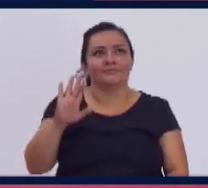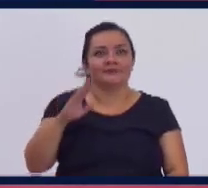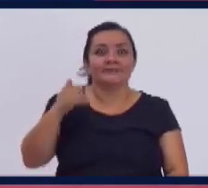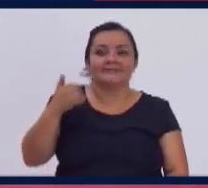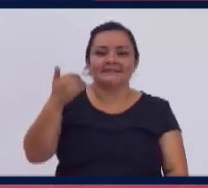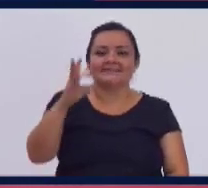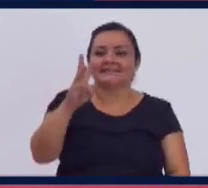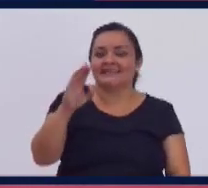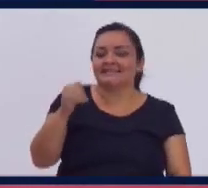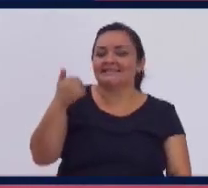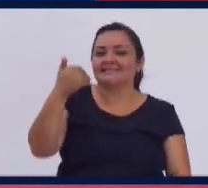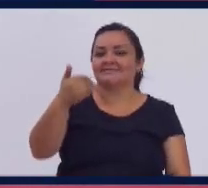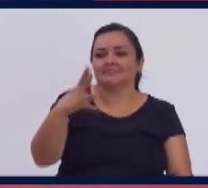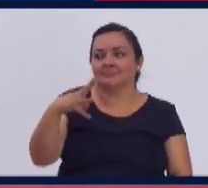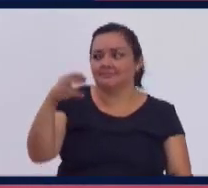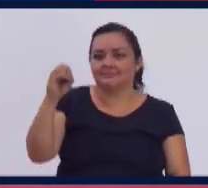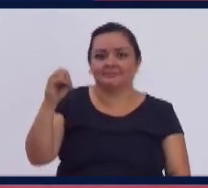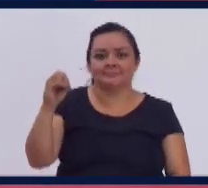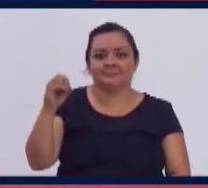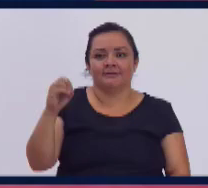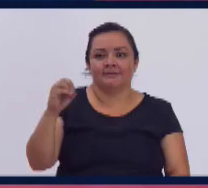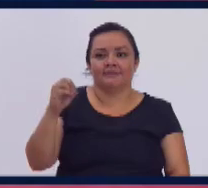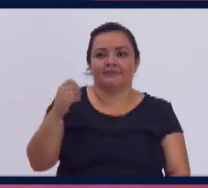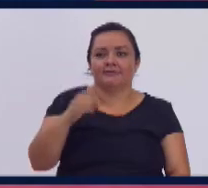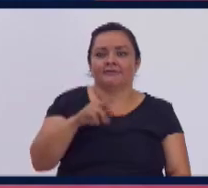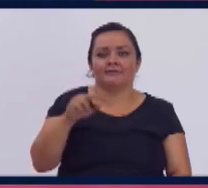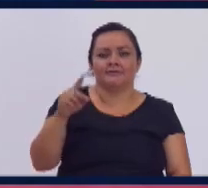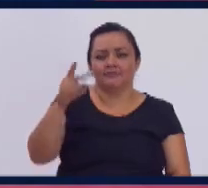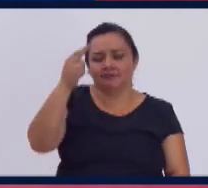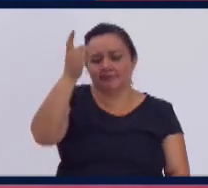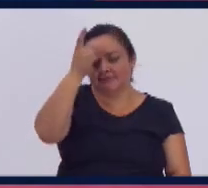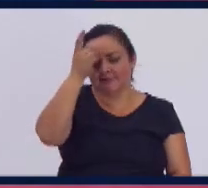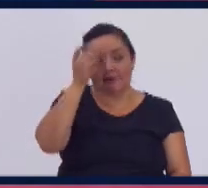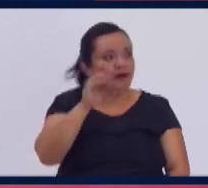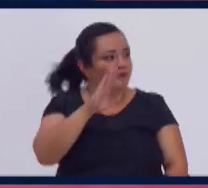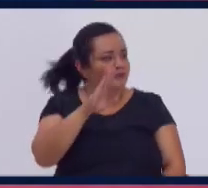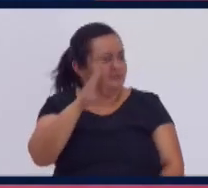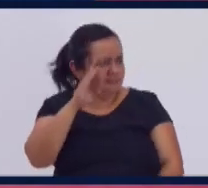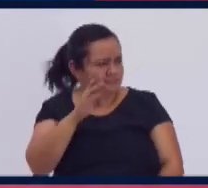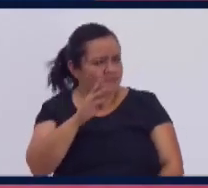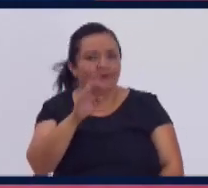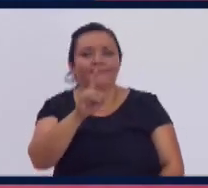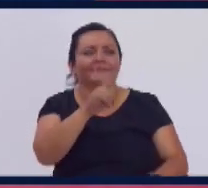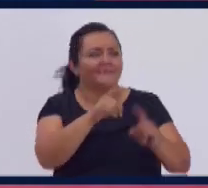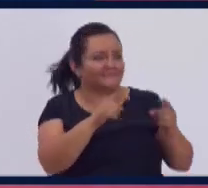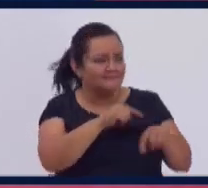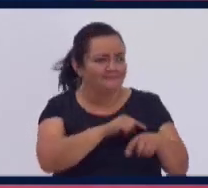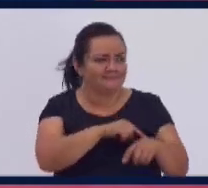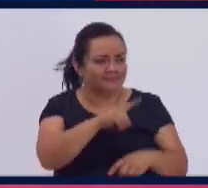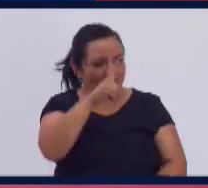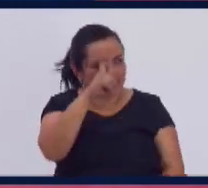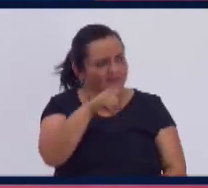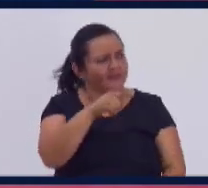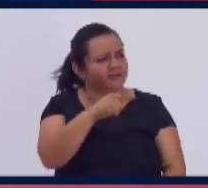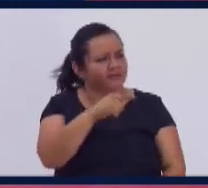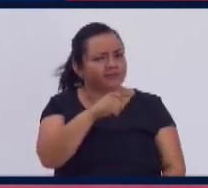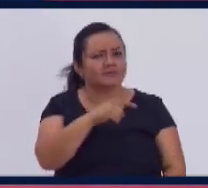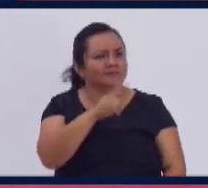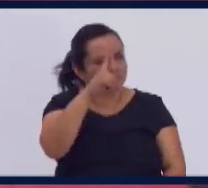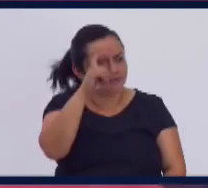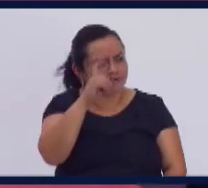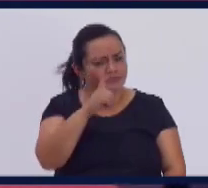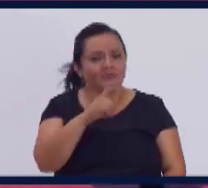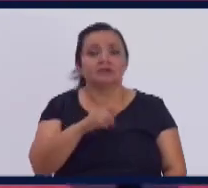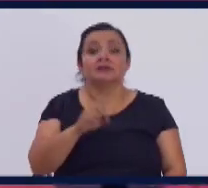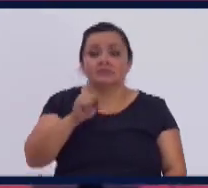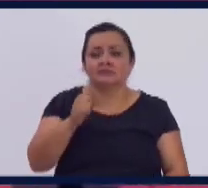por 6 años. Y hace poco lo vi en un domingo. Le digo, mira, ahí anda fulano. En serio, boludo. Preguntale si tiene trabajo. Y le fueron a preguntar, fulano, ¿tienes